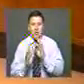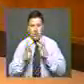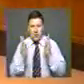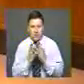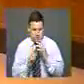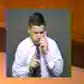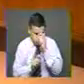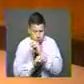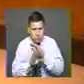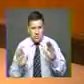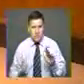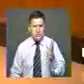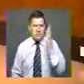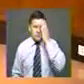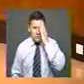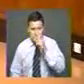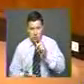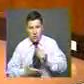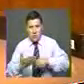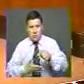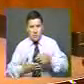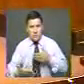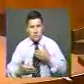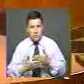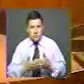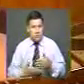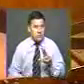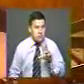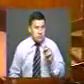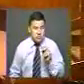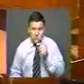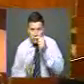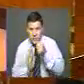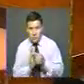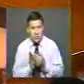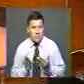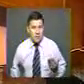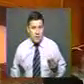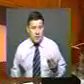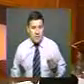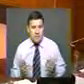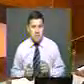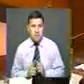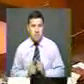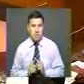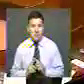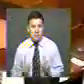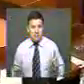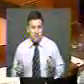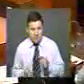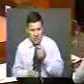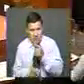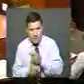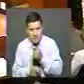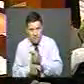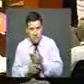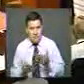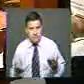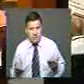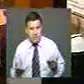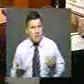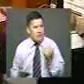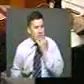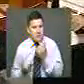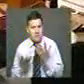sabiduría, saca un contrato marital que no llame matrimonio, pero que corresponda a lo